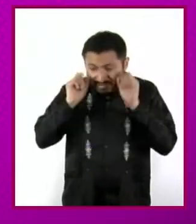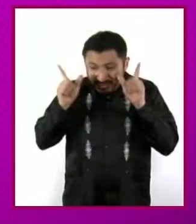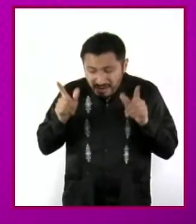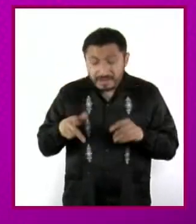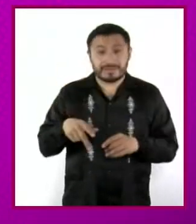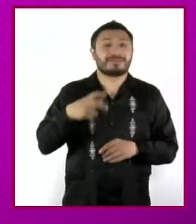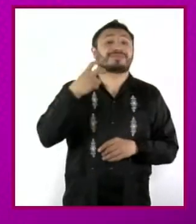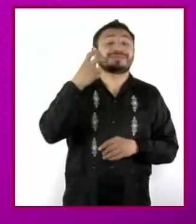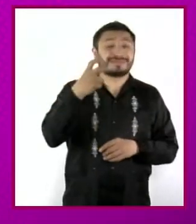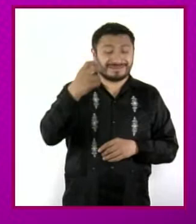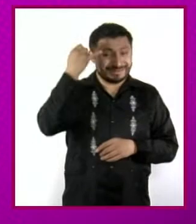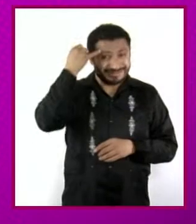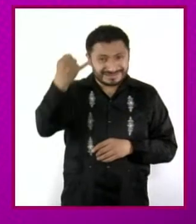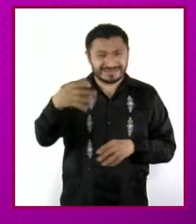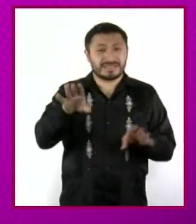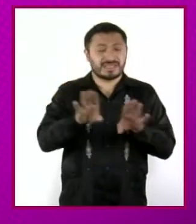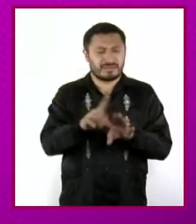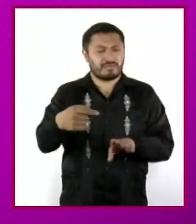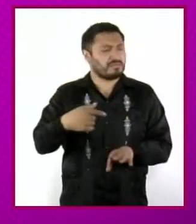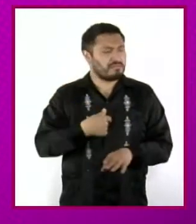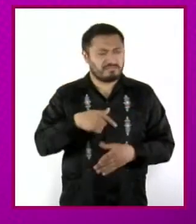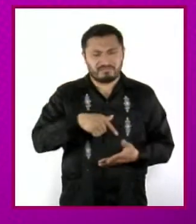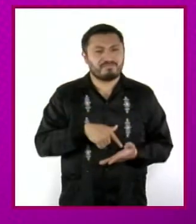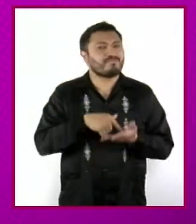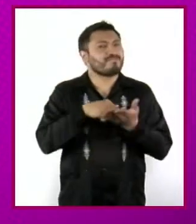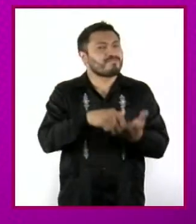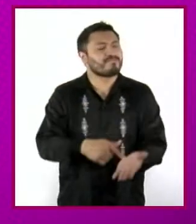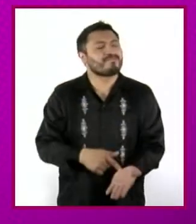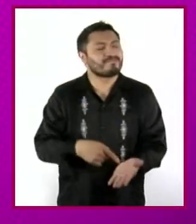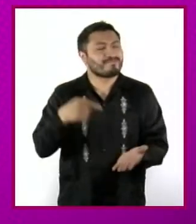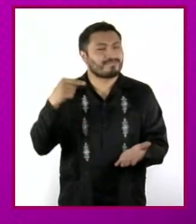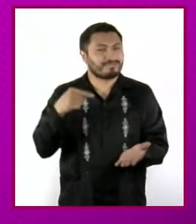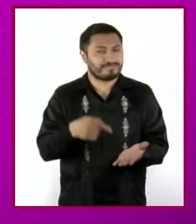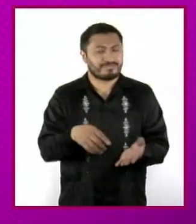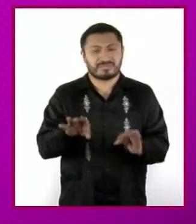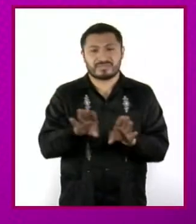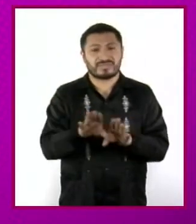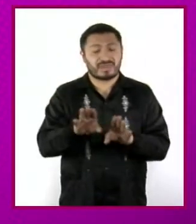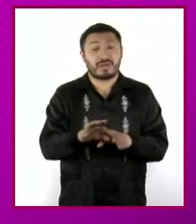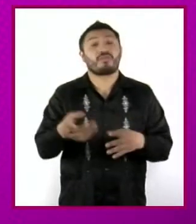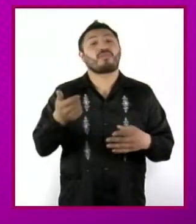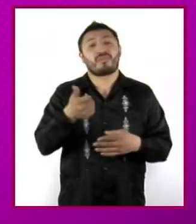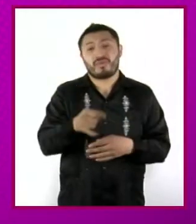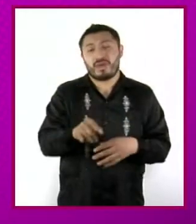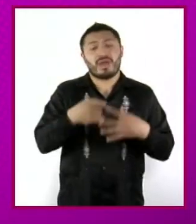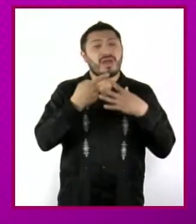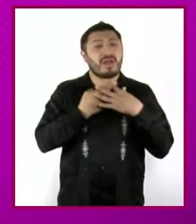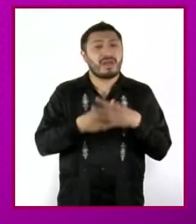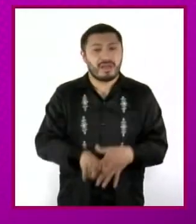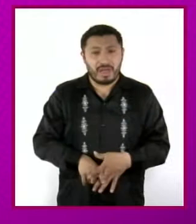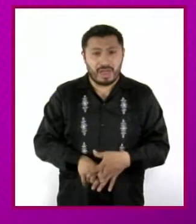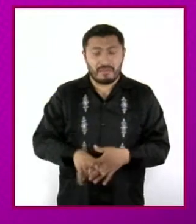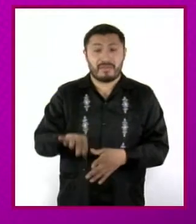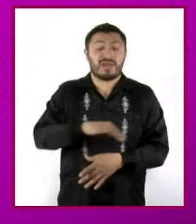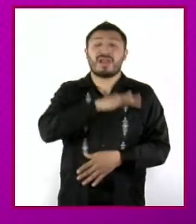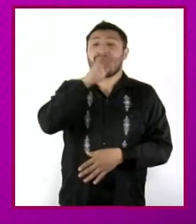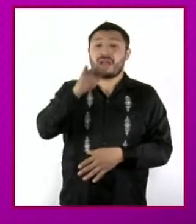Esta idea es la que yo siempre pongo como el inicio de la